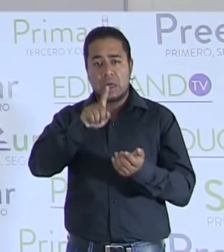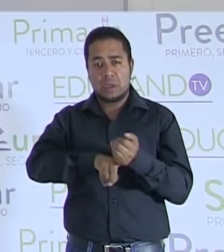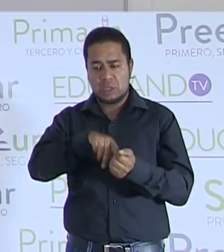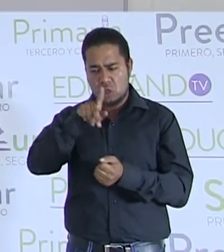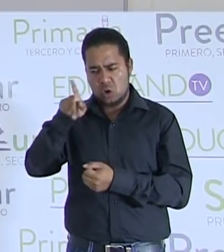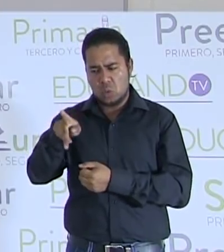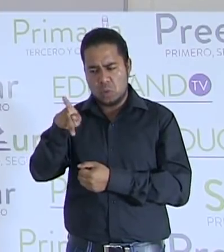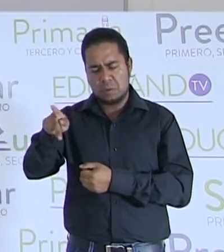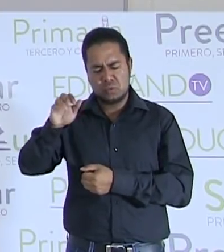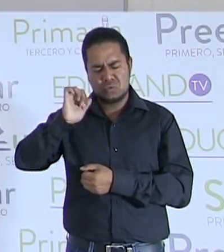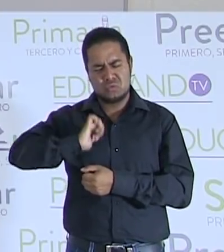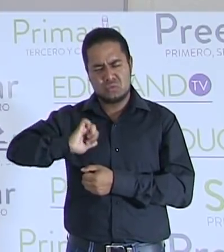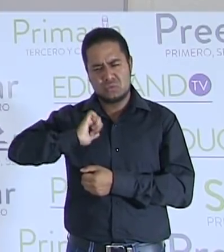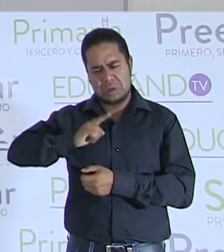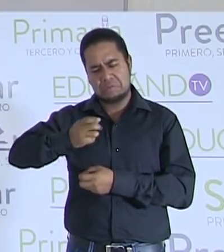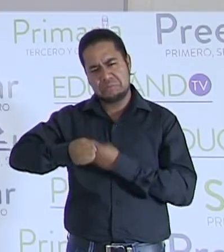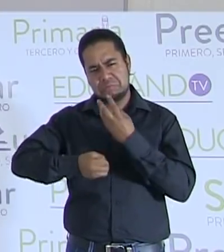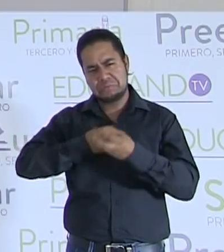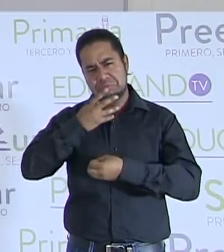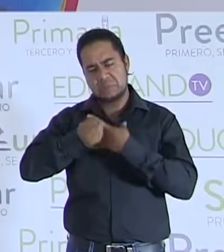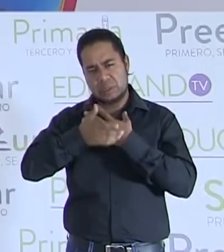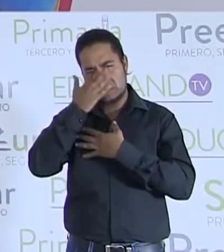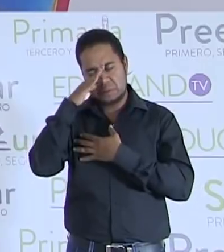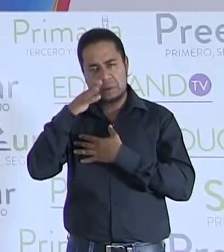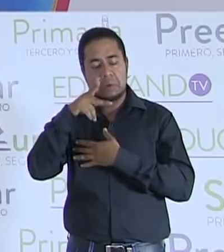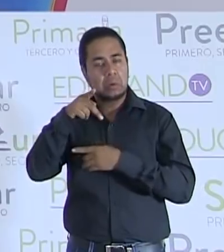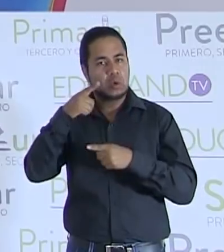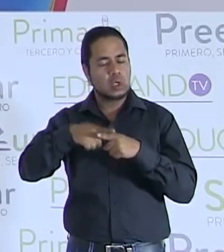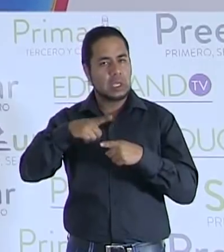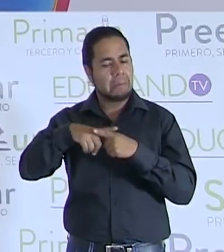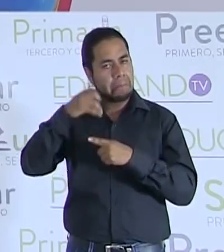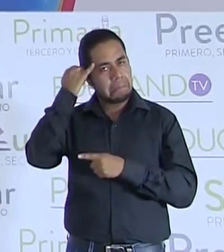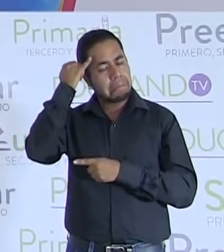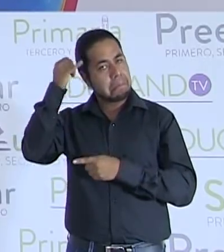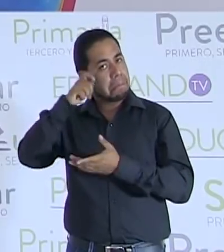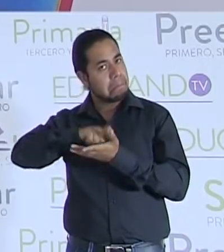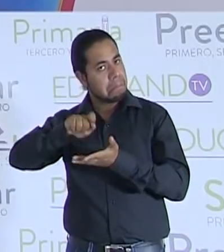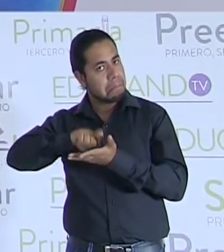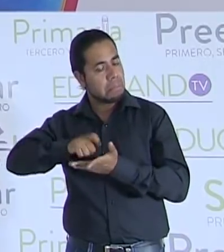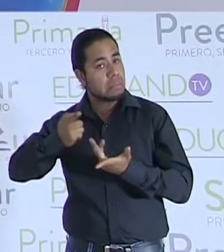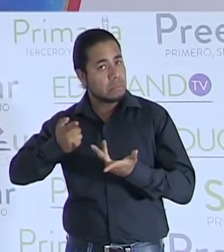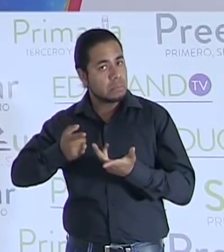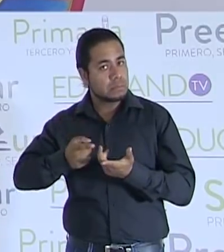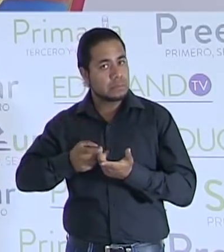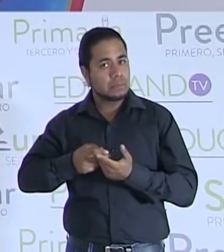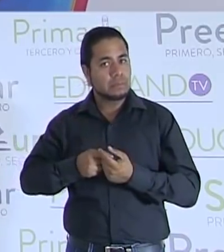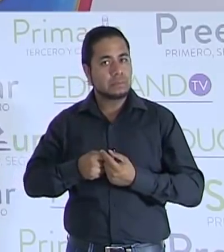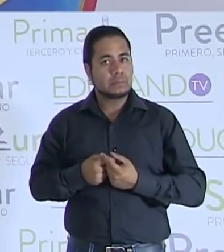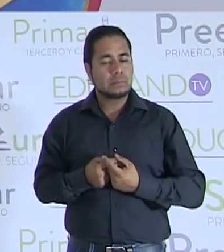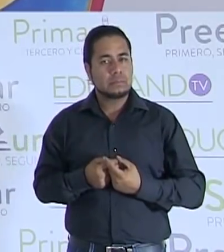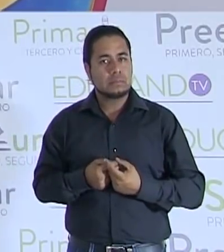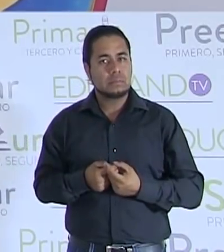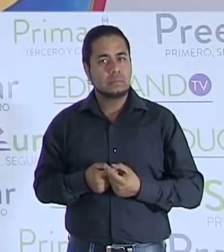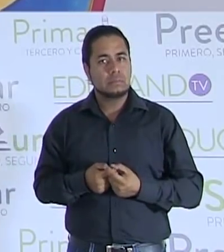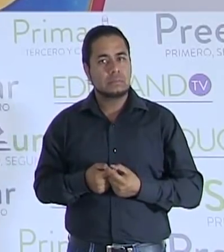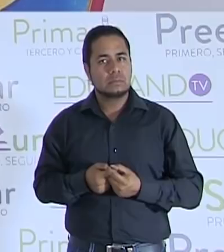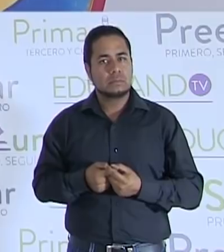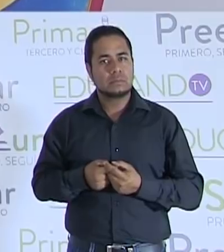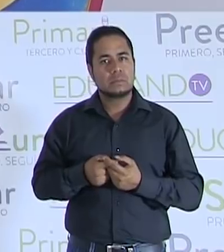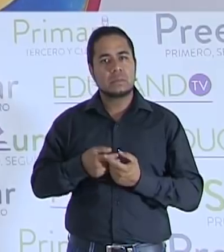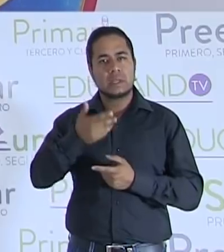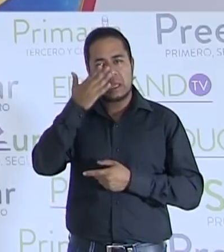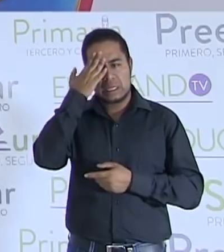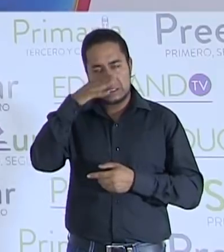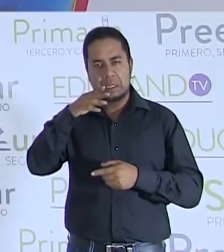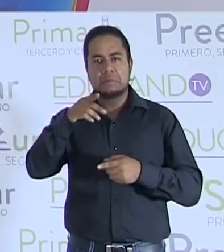de la antigüedad. ¿Quién inventó los refranes? Sabemos muy bien quién inventó